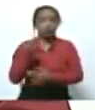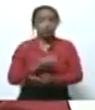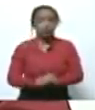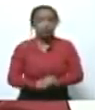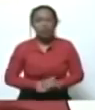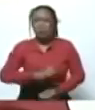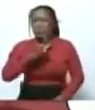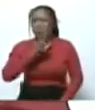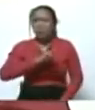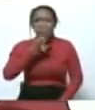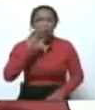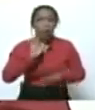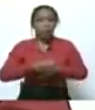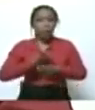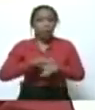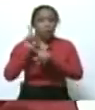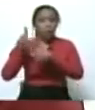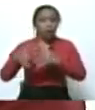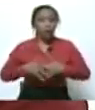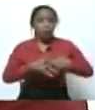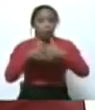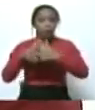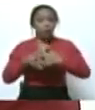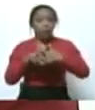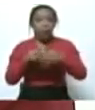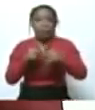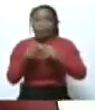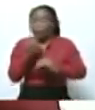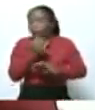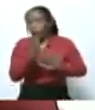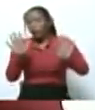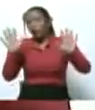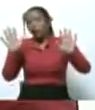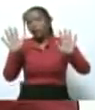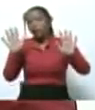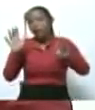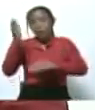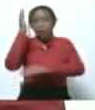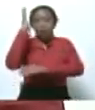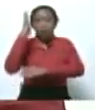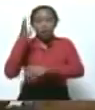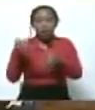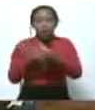terrible lo que está pasando en Estados Unidos. Pero bueno, Congreso del Partido,